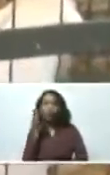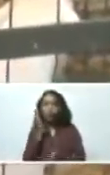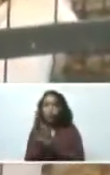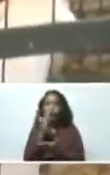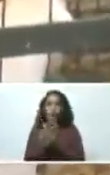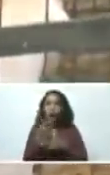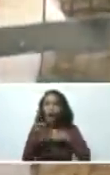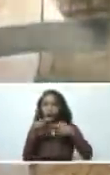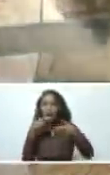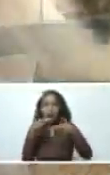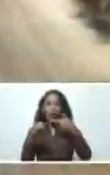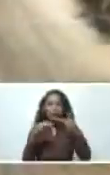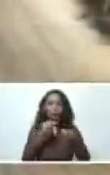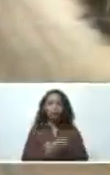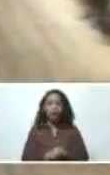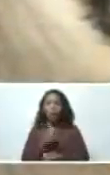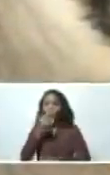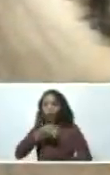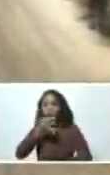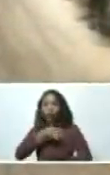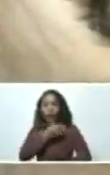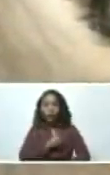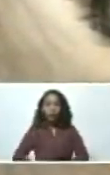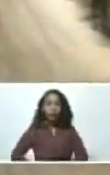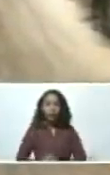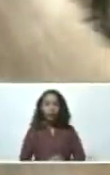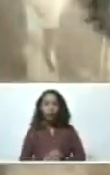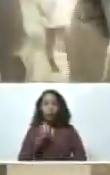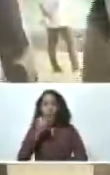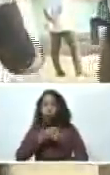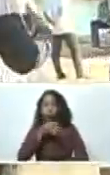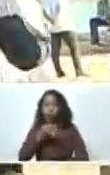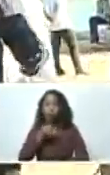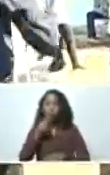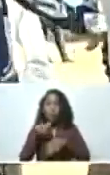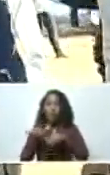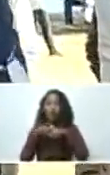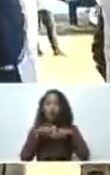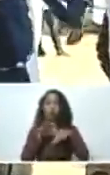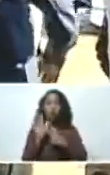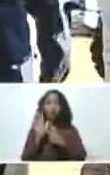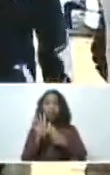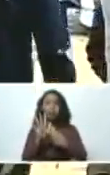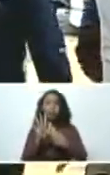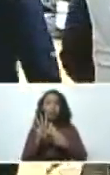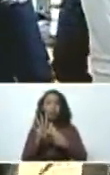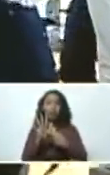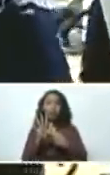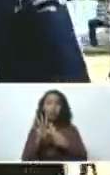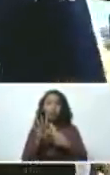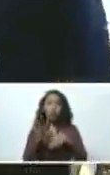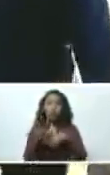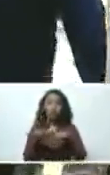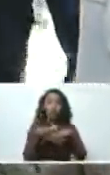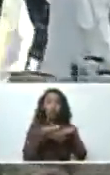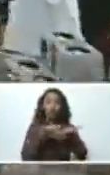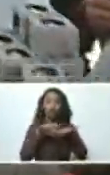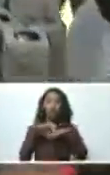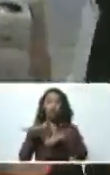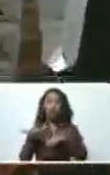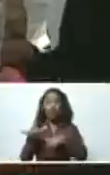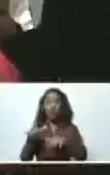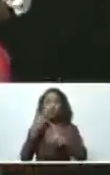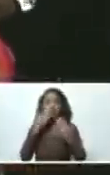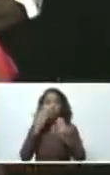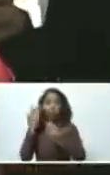tortas. Buenas tardes, presidente. Buenas tardes, qué belleza. Además, la presentación es nice. Soy San Antonio Los Altos. Es